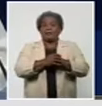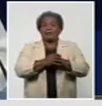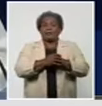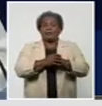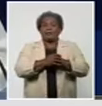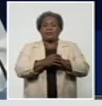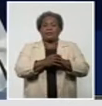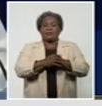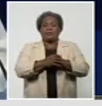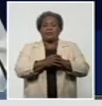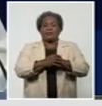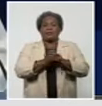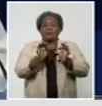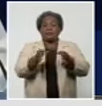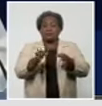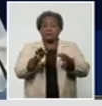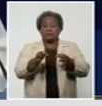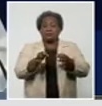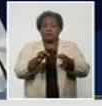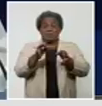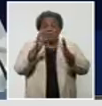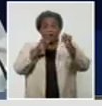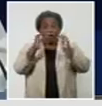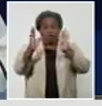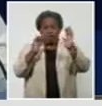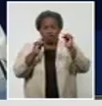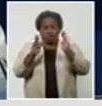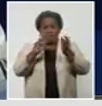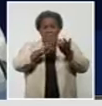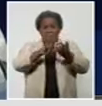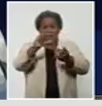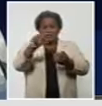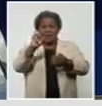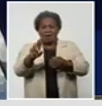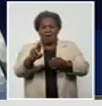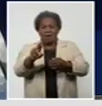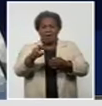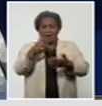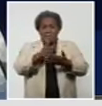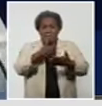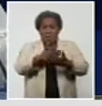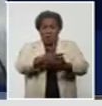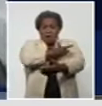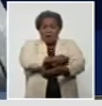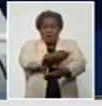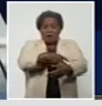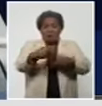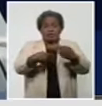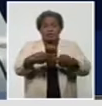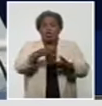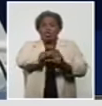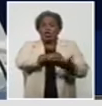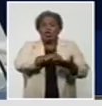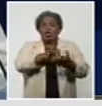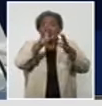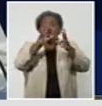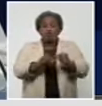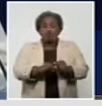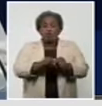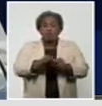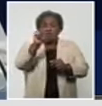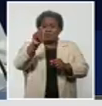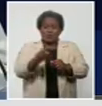pues realmente se concentra los PCR, y ustedes ven que aún así el número de casos